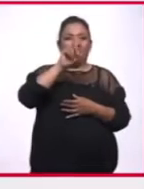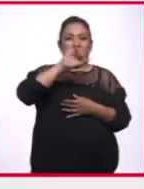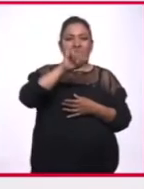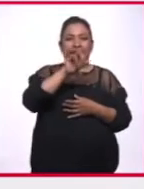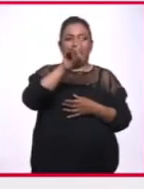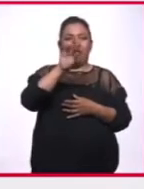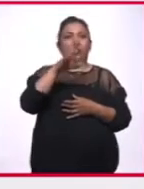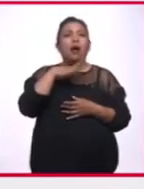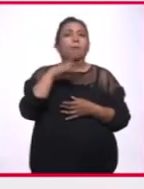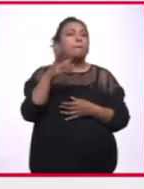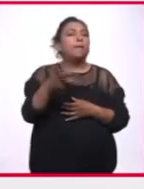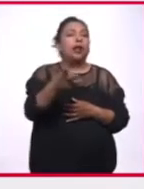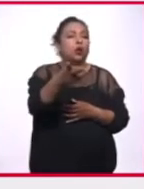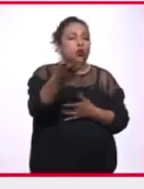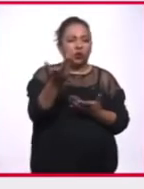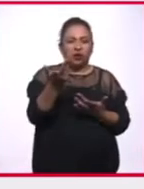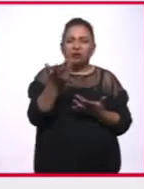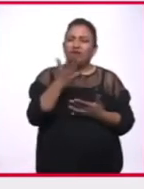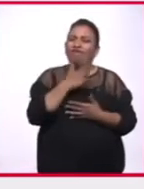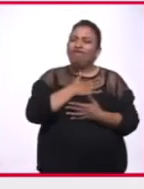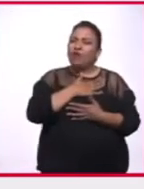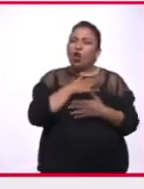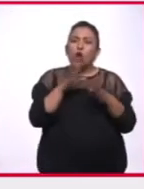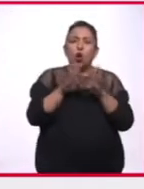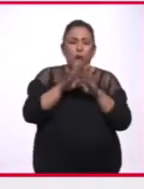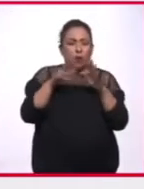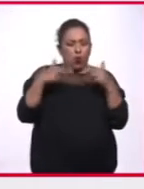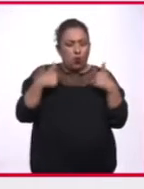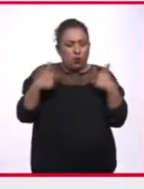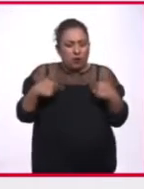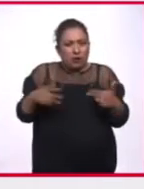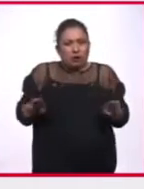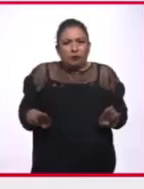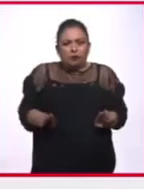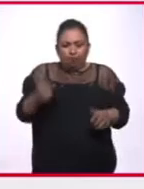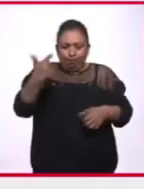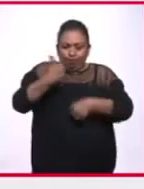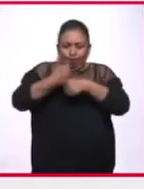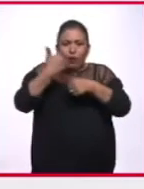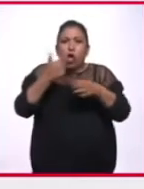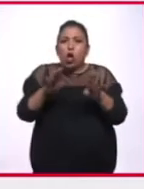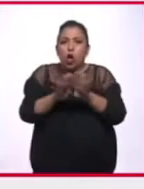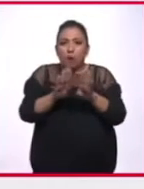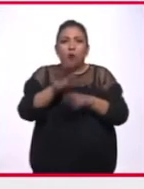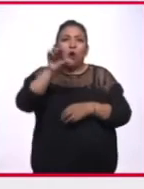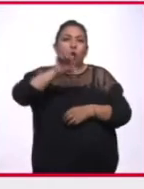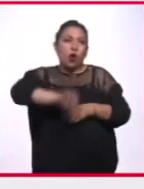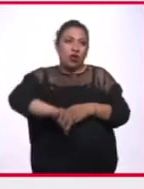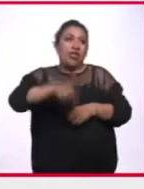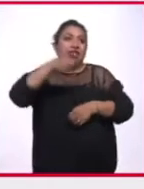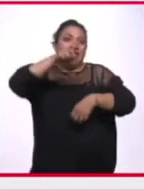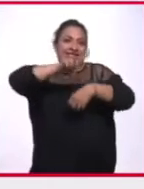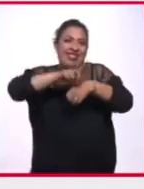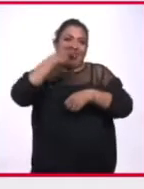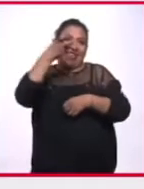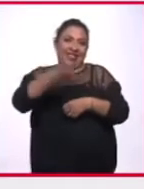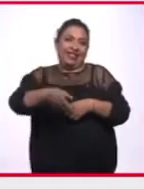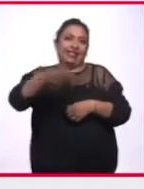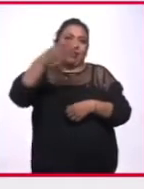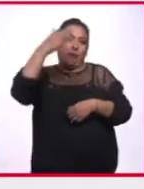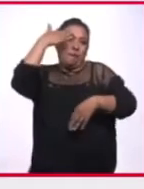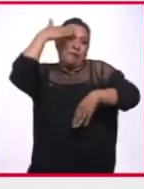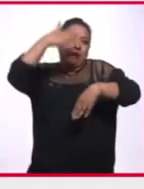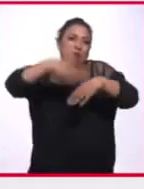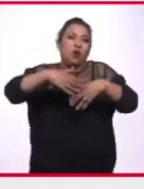tenemos la pregunta de qué nos puede humanizar, cómo identificarnos. Y es precisamente lo que se celebra este día, la lengua